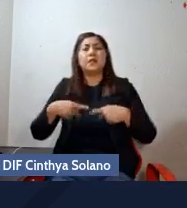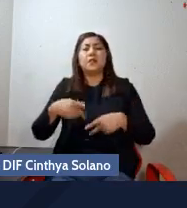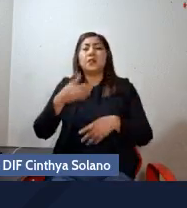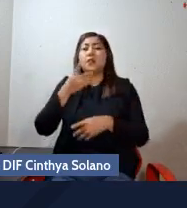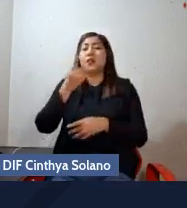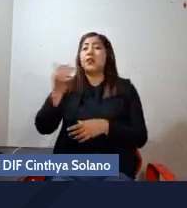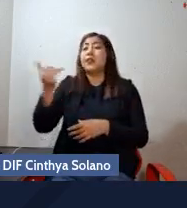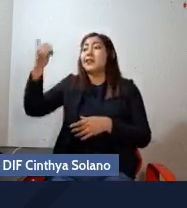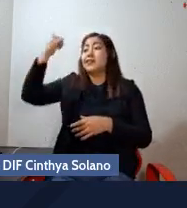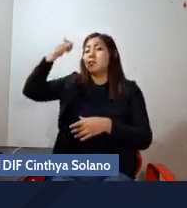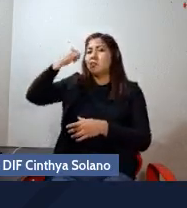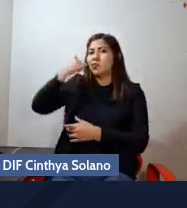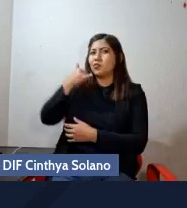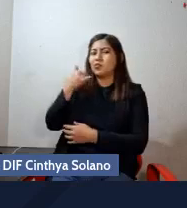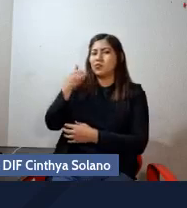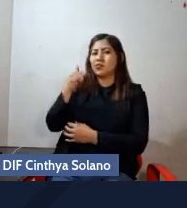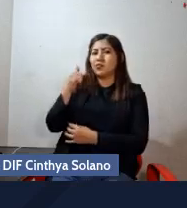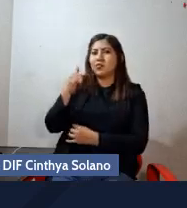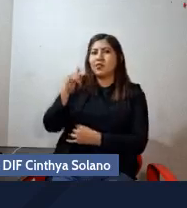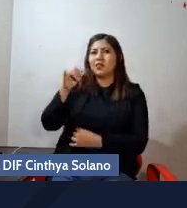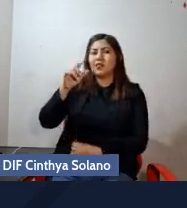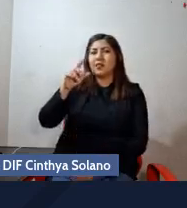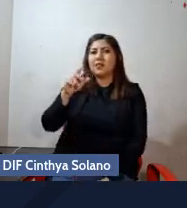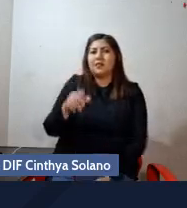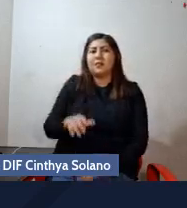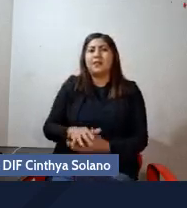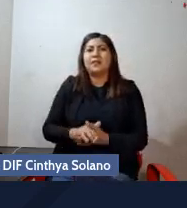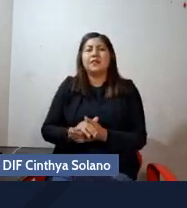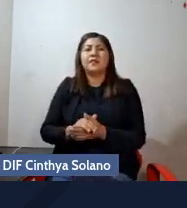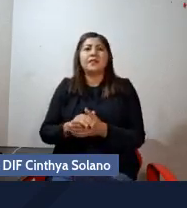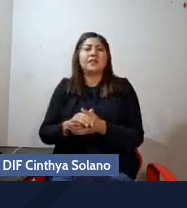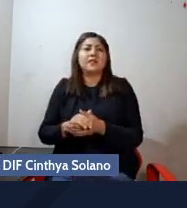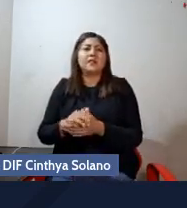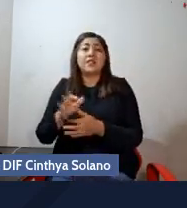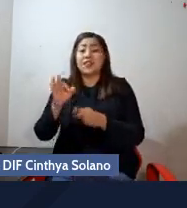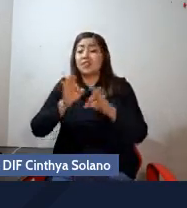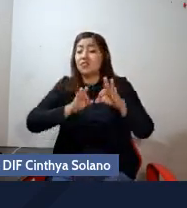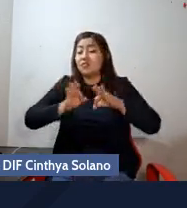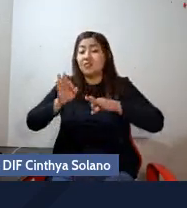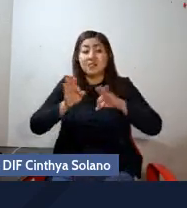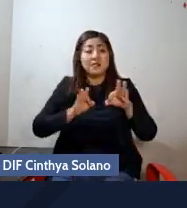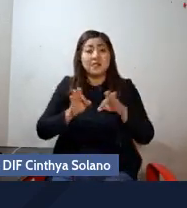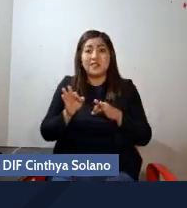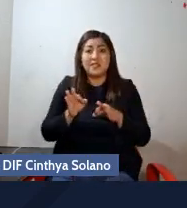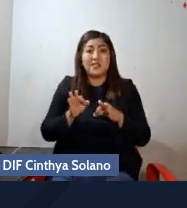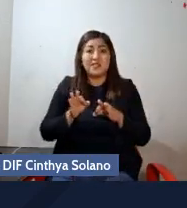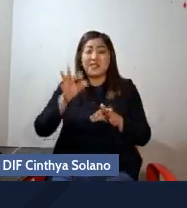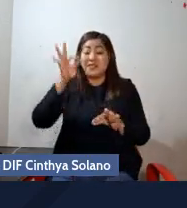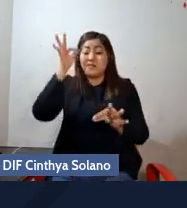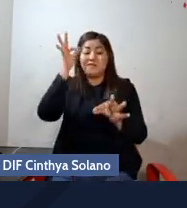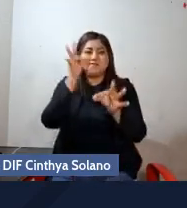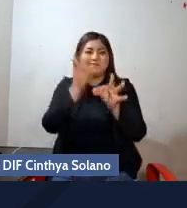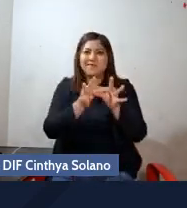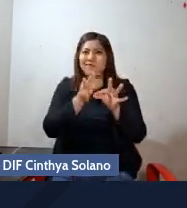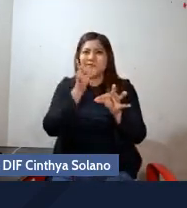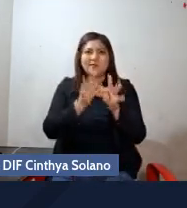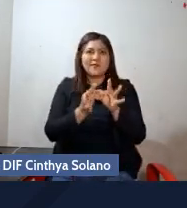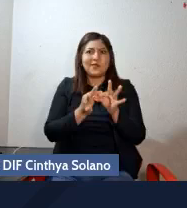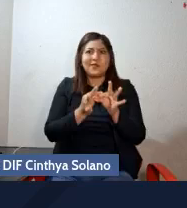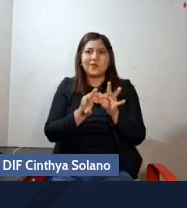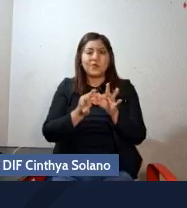que no estamos trabajando para ellos, que quizá no estamos cumpliendo con nuestro trabajo, y